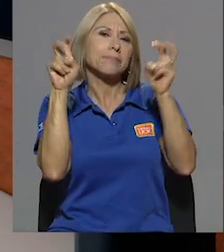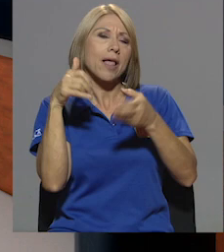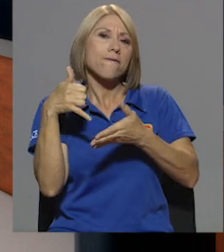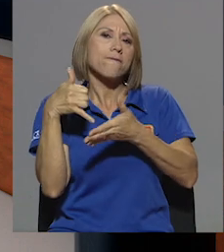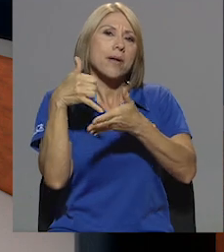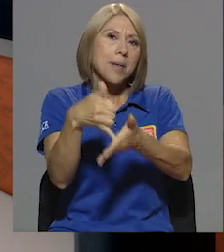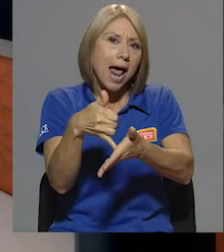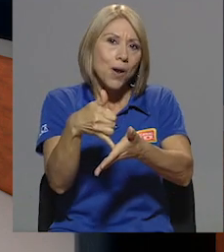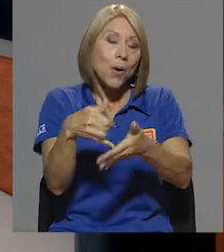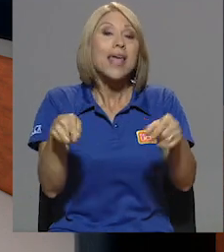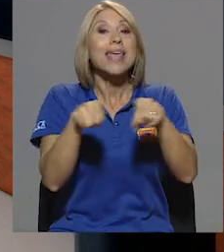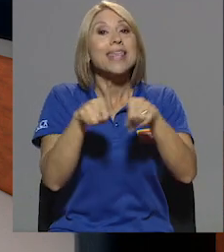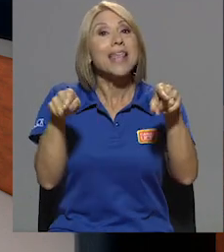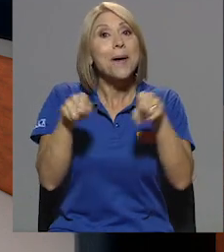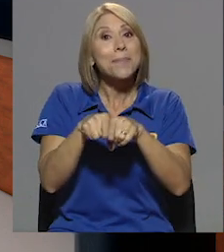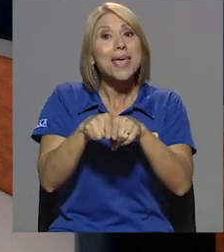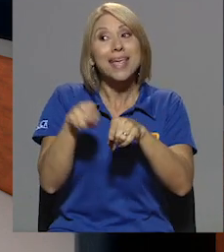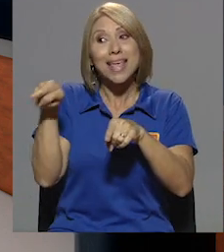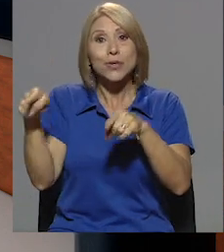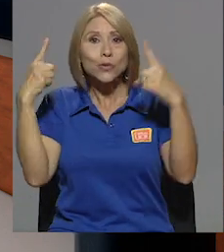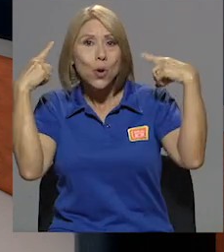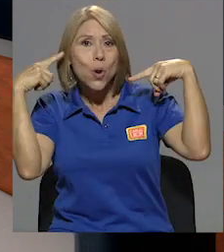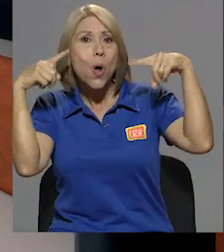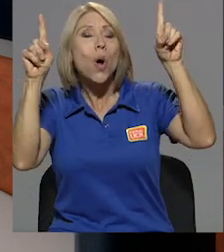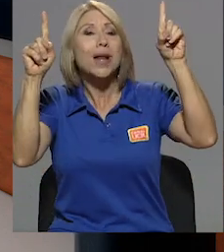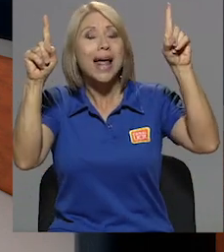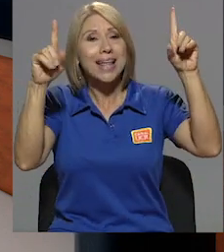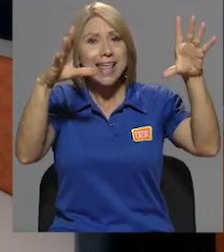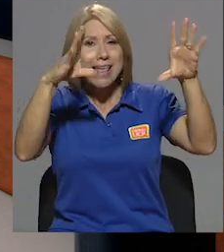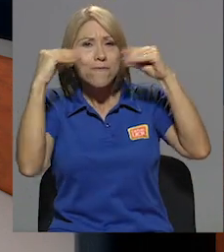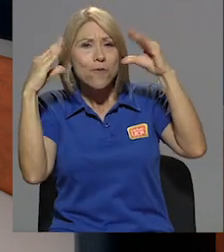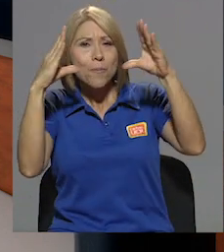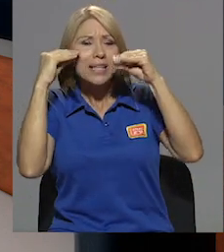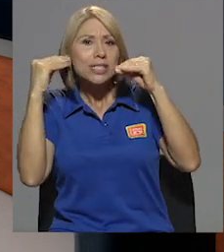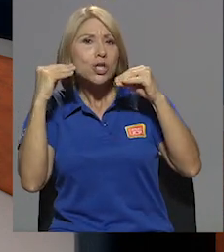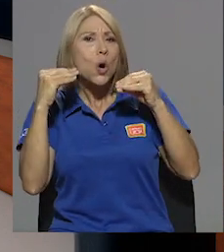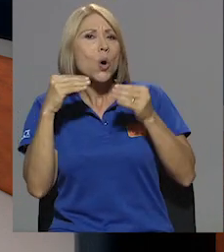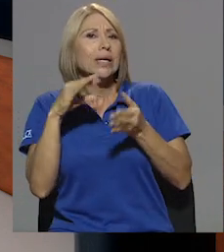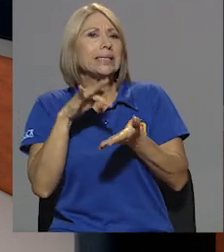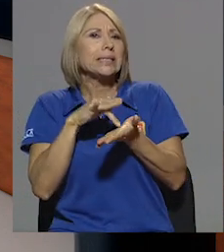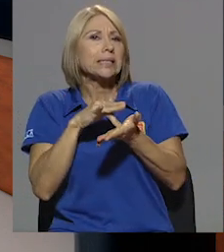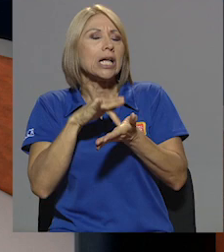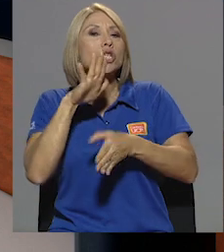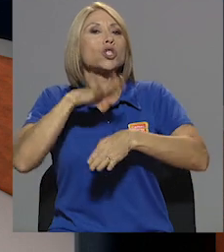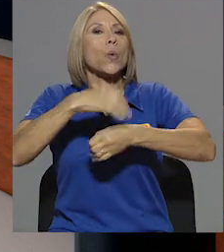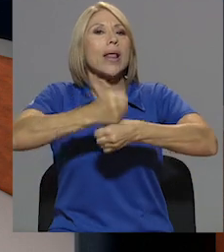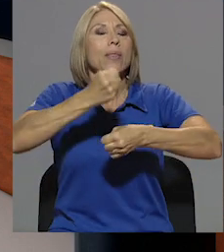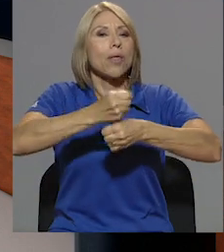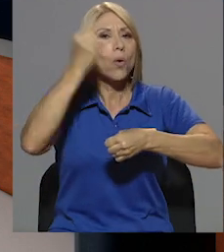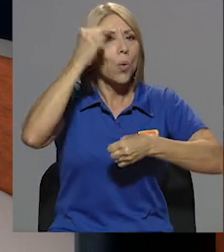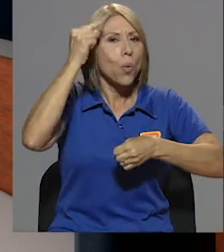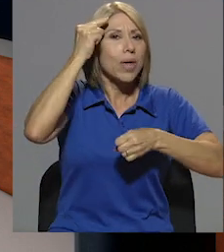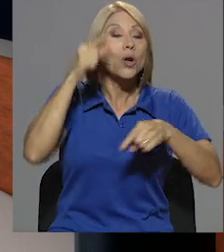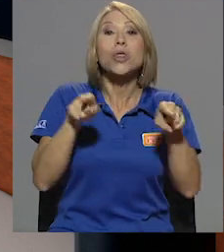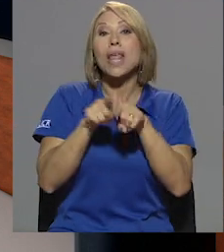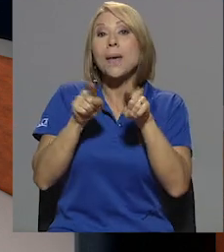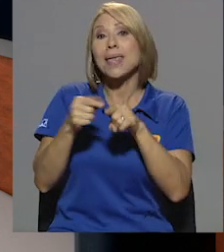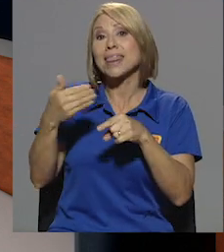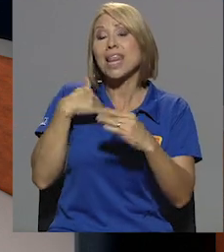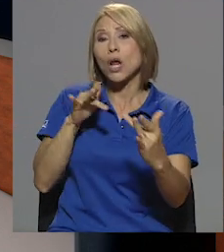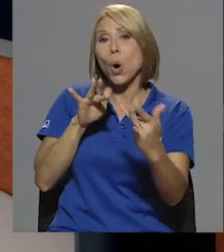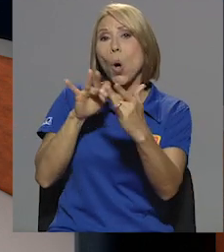y de paso logra obtener información sensible sobre el funcionamiento del gobierno así como contactos que